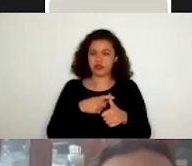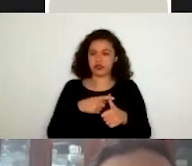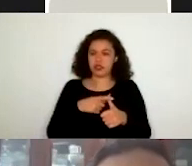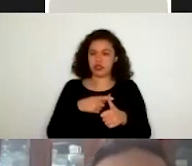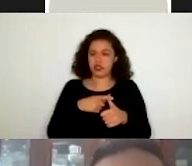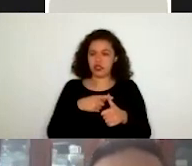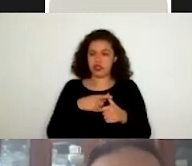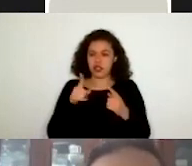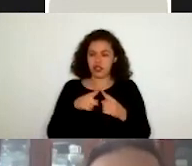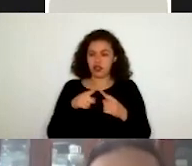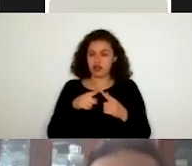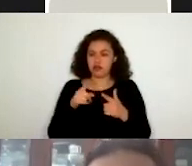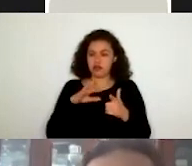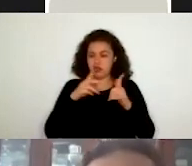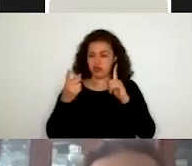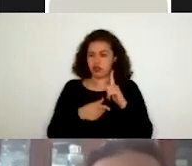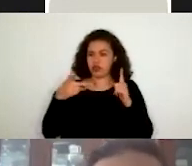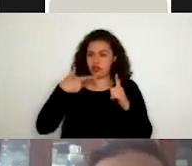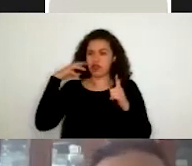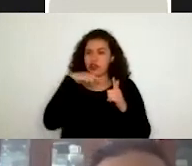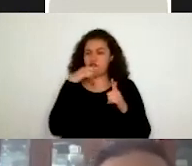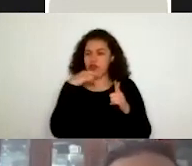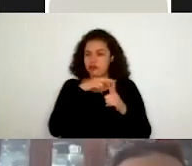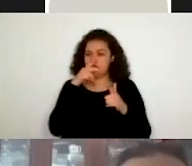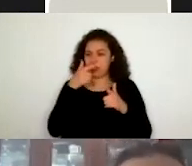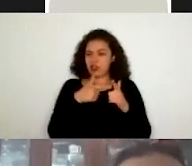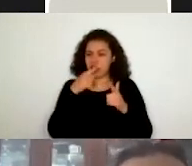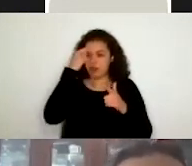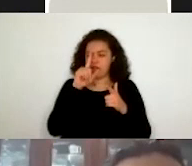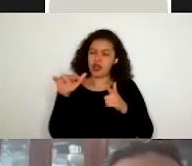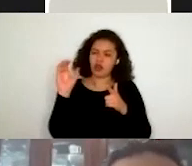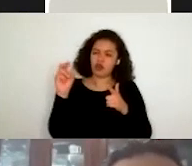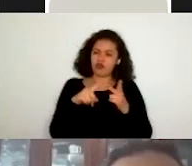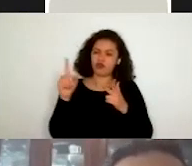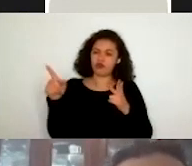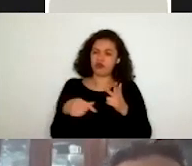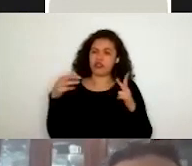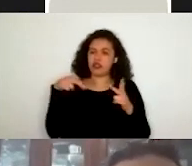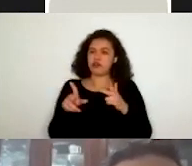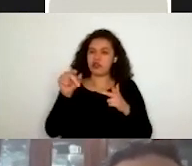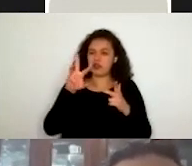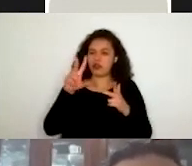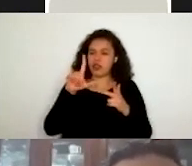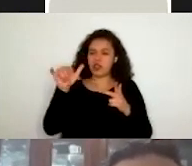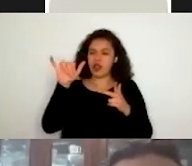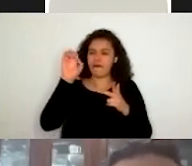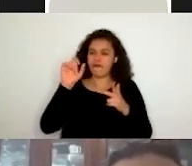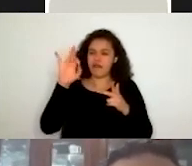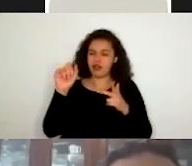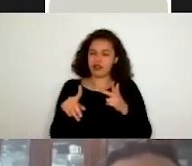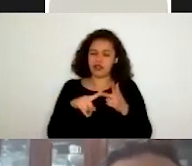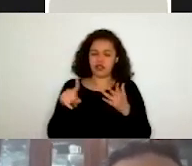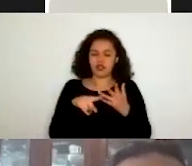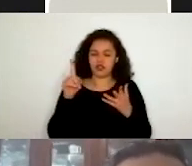método Quick Risk Estimation Tool de la ONU, el método de William Fine, el método que se